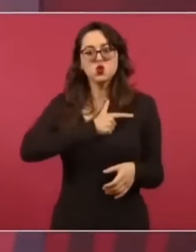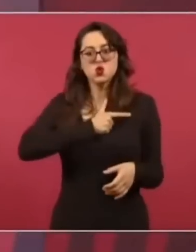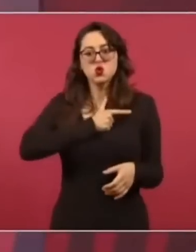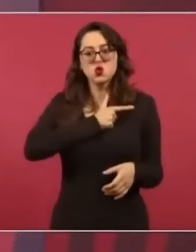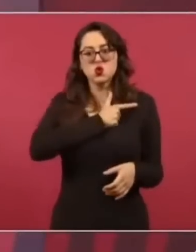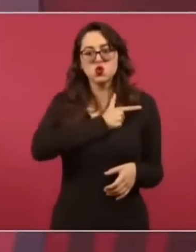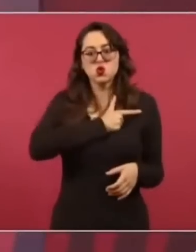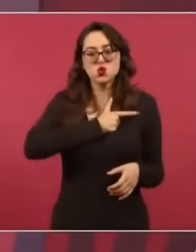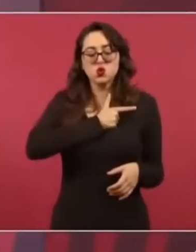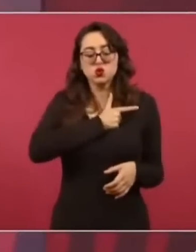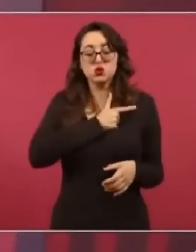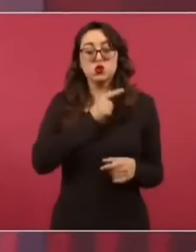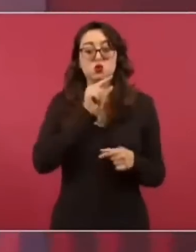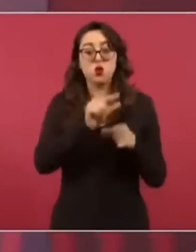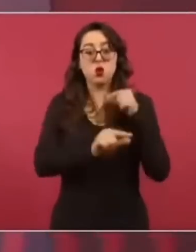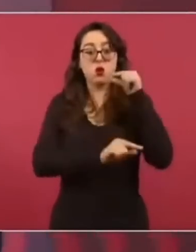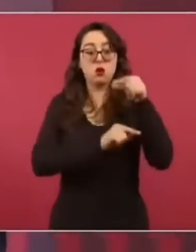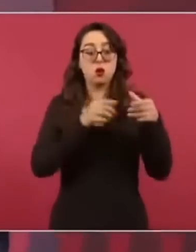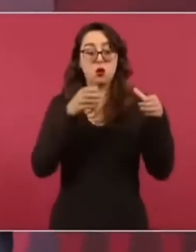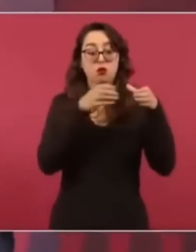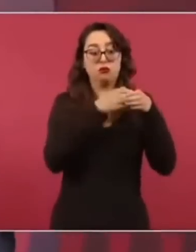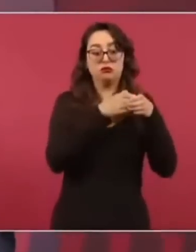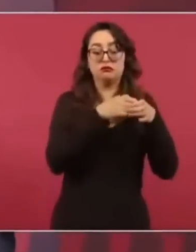nos lavan el cerebro,